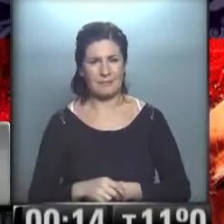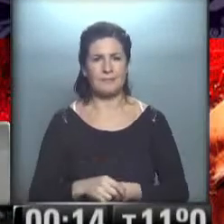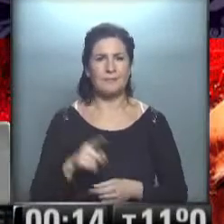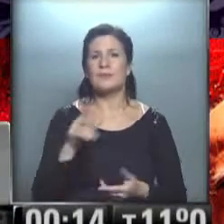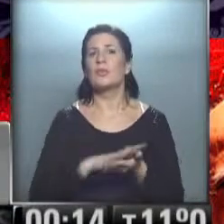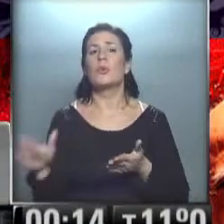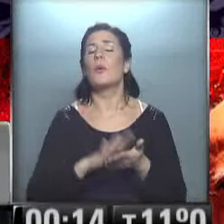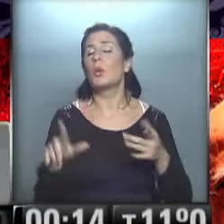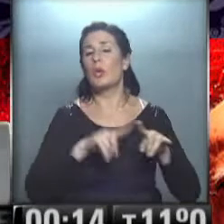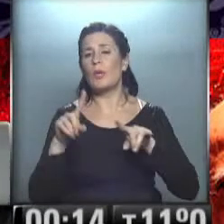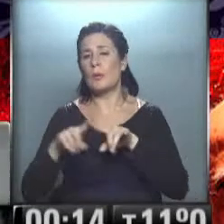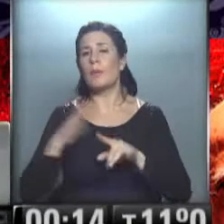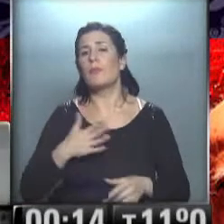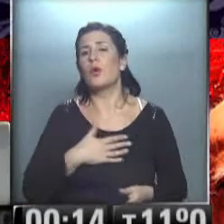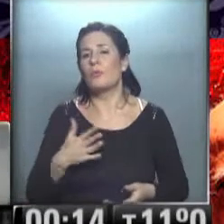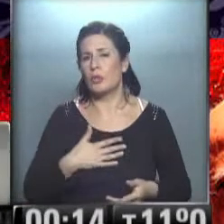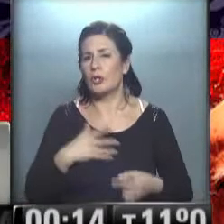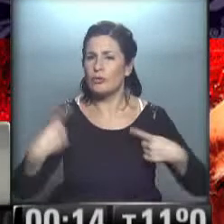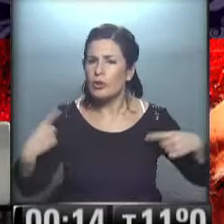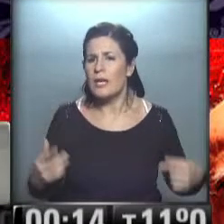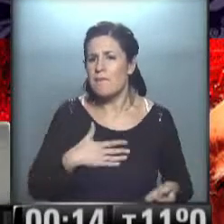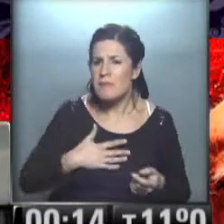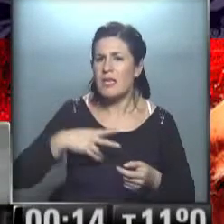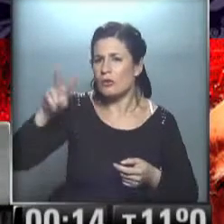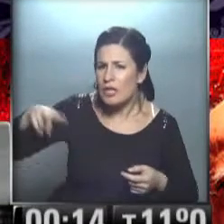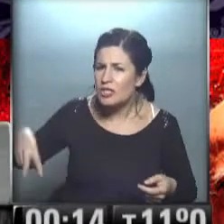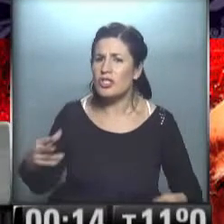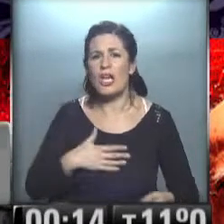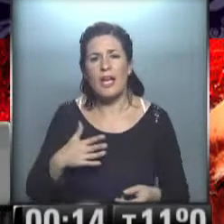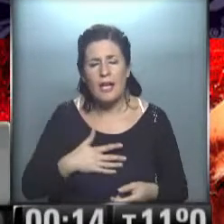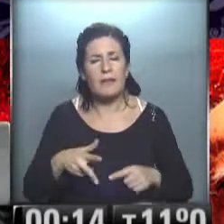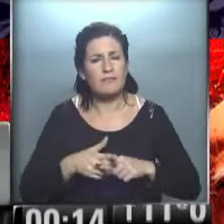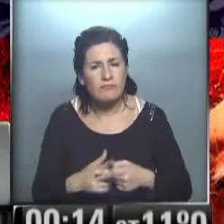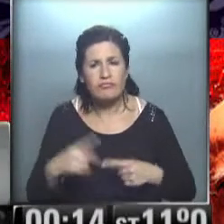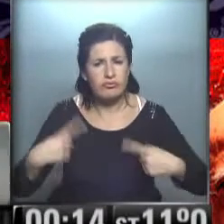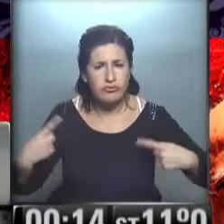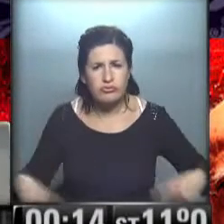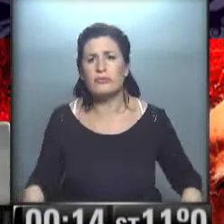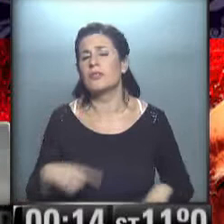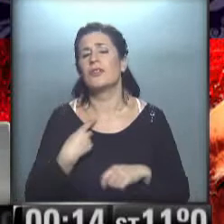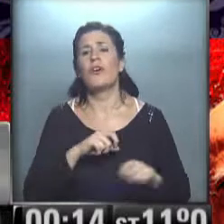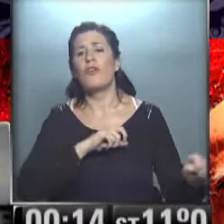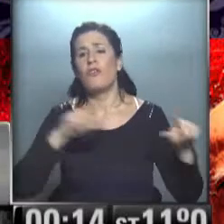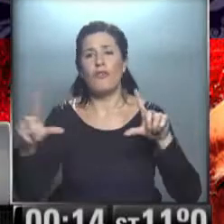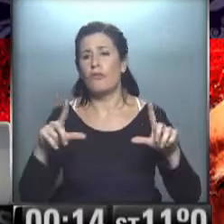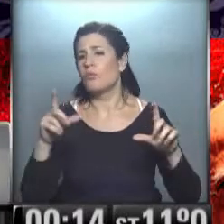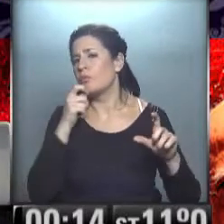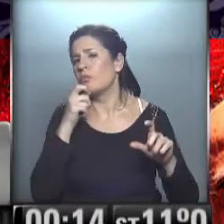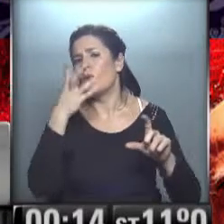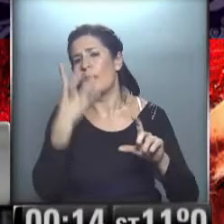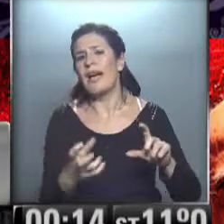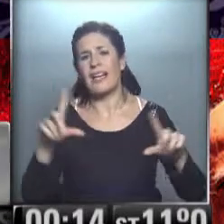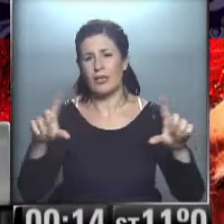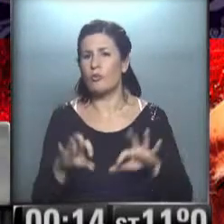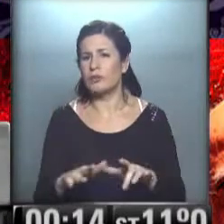propia web donde él sube cosas de su taller sube por ejemplo fondos de pantalla como se puede descargar para tener tu